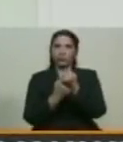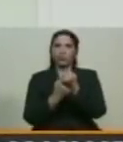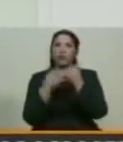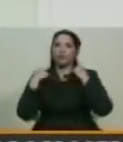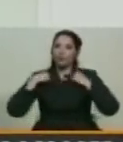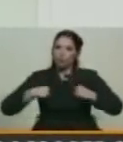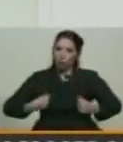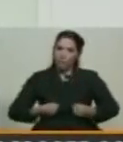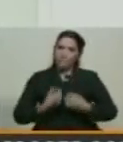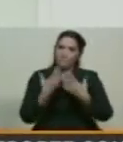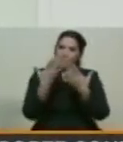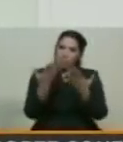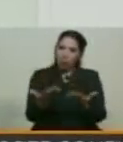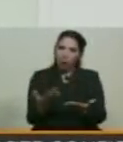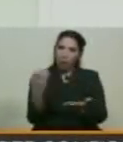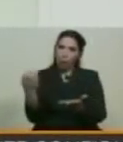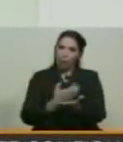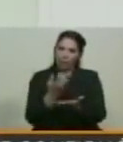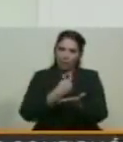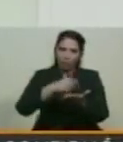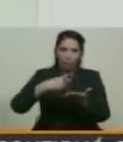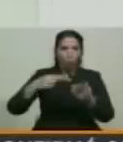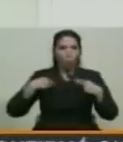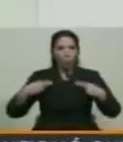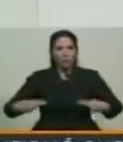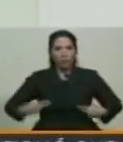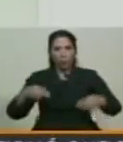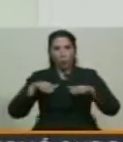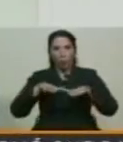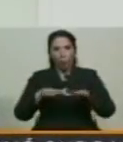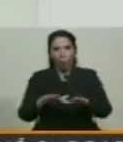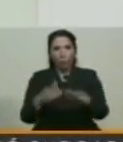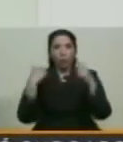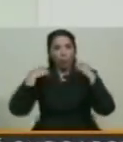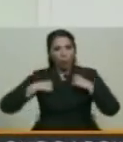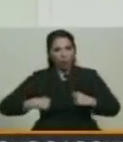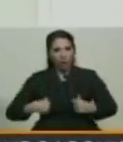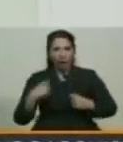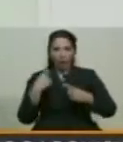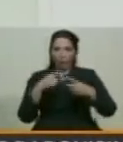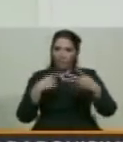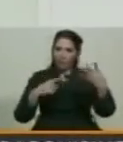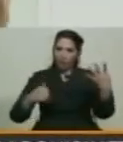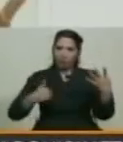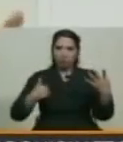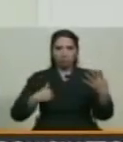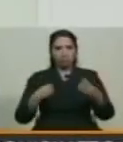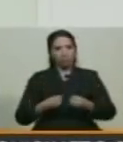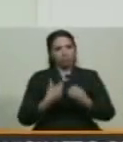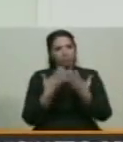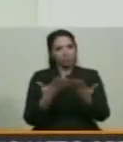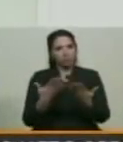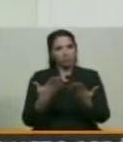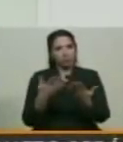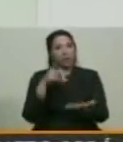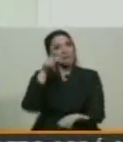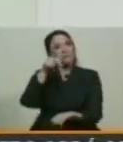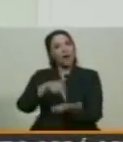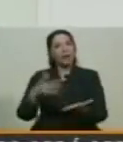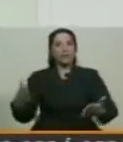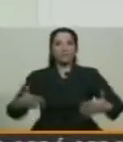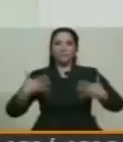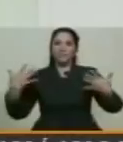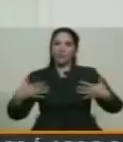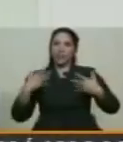escolares, tengan sus uniformes, su morralito, etcétera, y vayan felices al nuevo